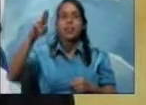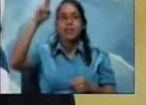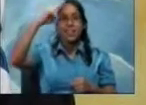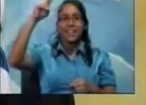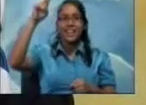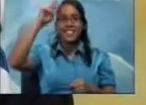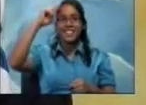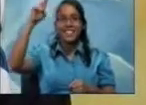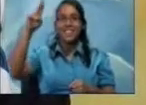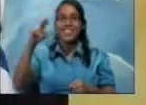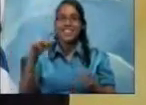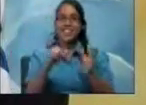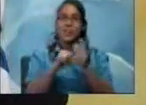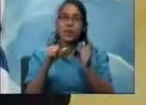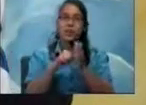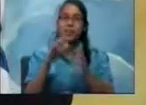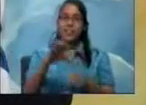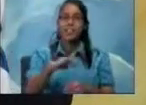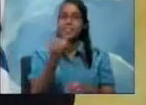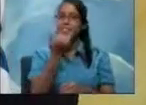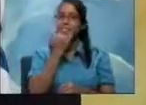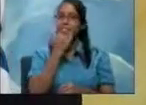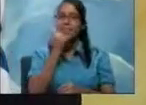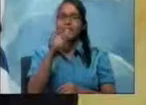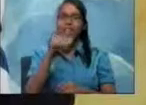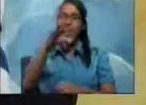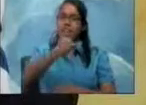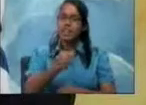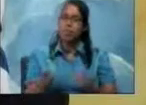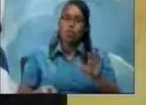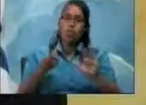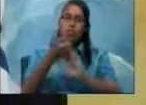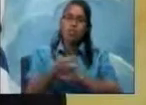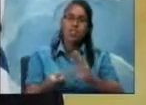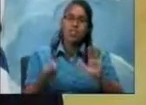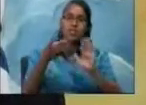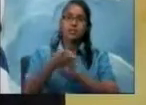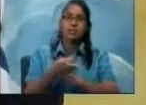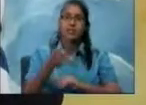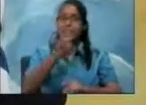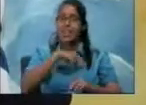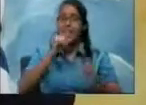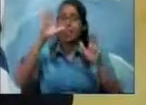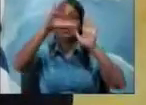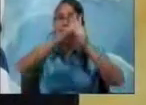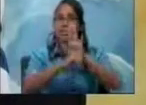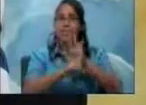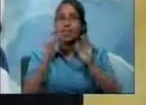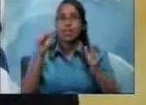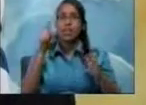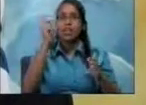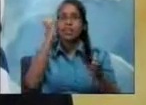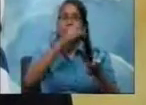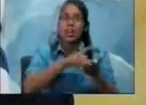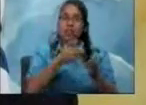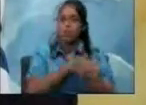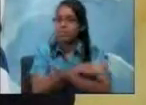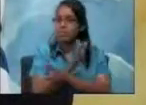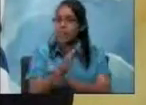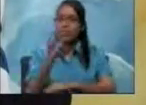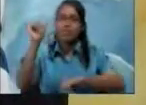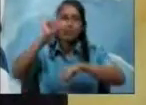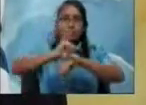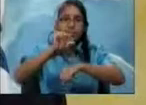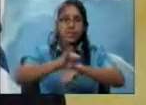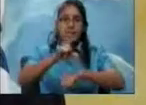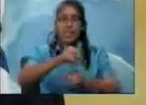A dónde estamos fallando si usted se está agarrando los diezmos Usted tiene que despojarse del hurto si usted está llegando tarde a los cultos usted tiene que